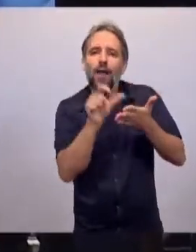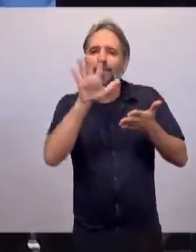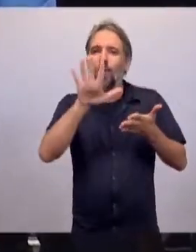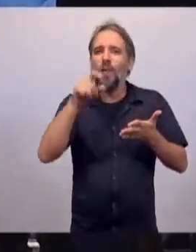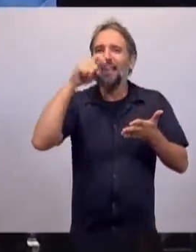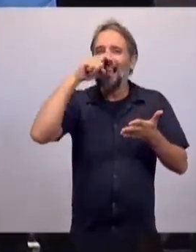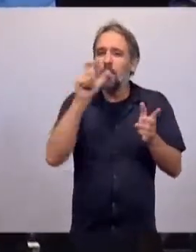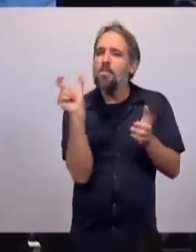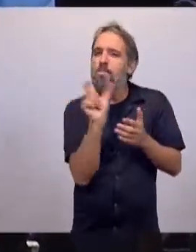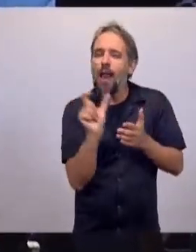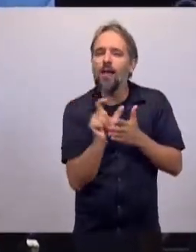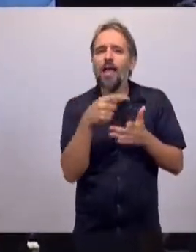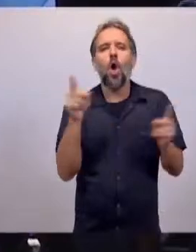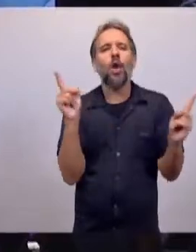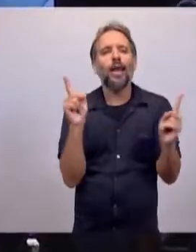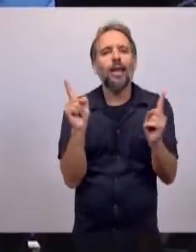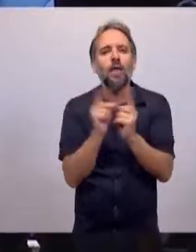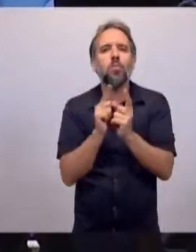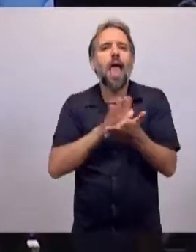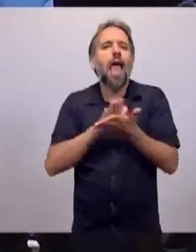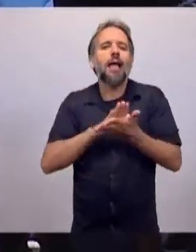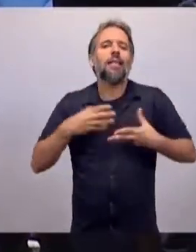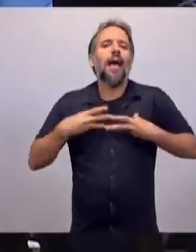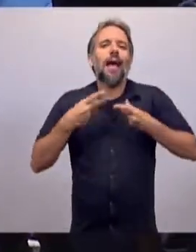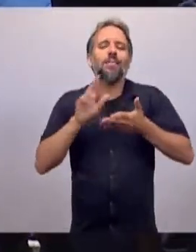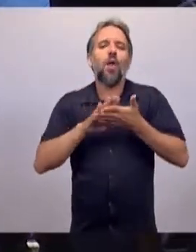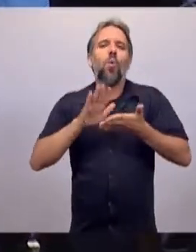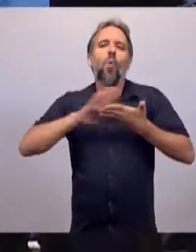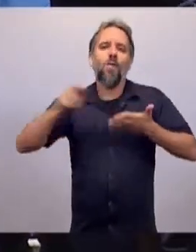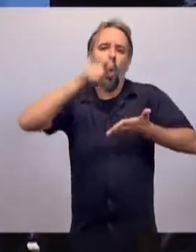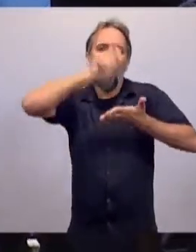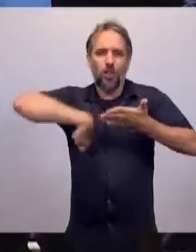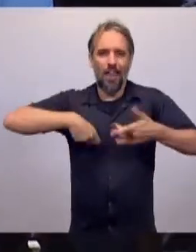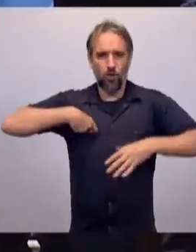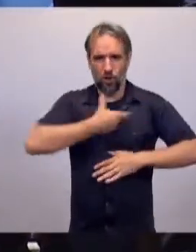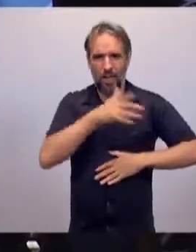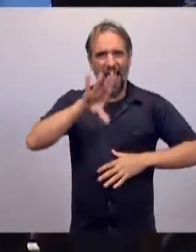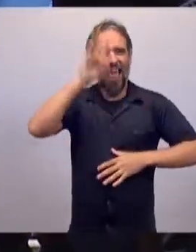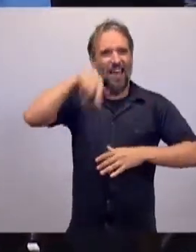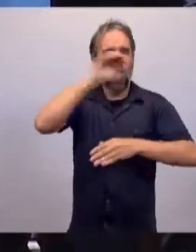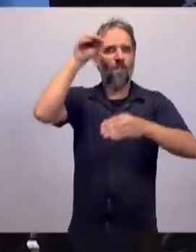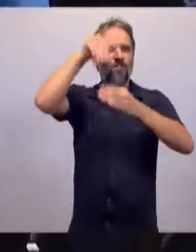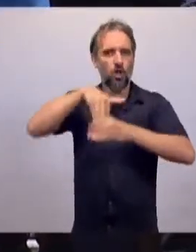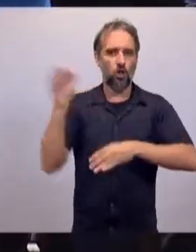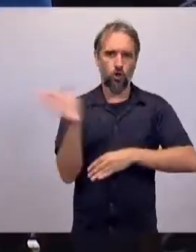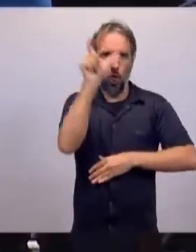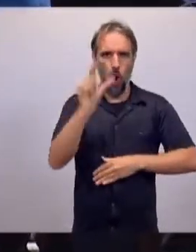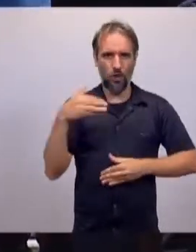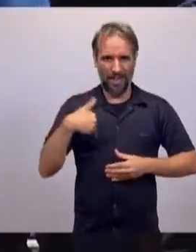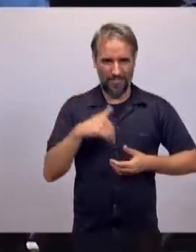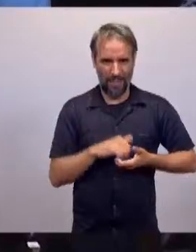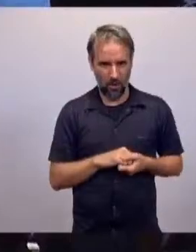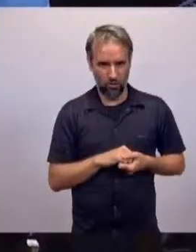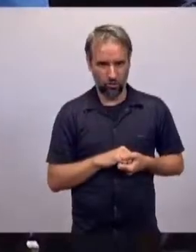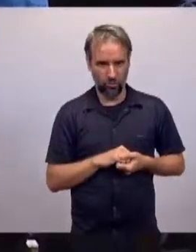está resumida la esencia del nuevo contrato social que eligieron los argentinos.